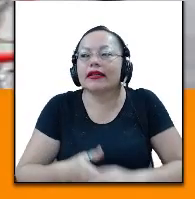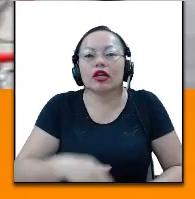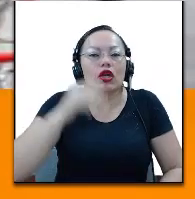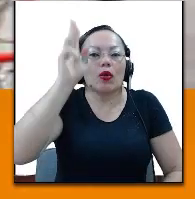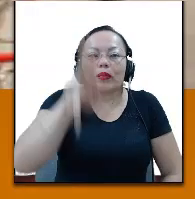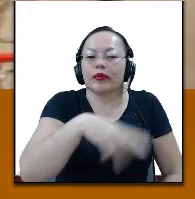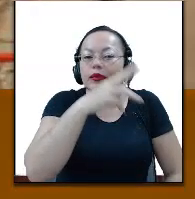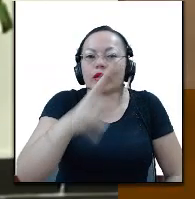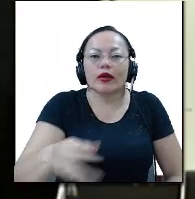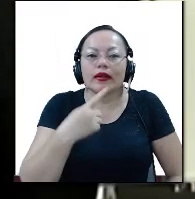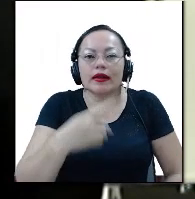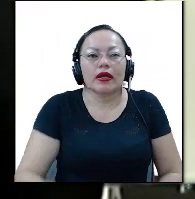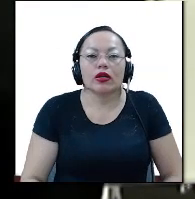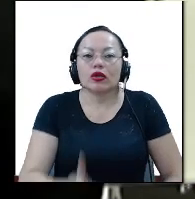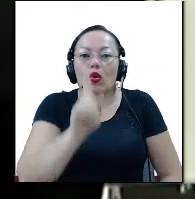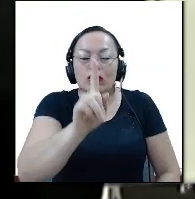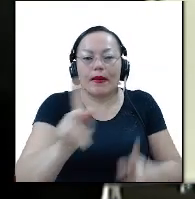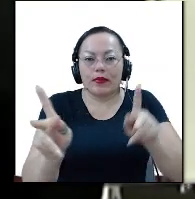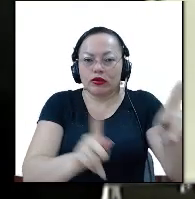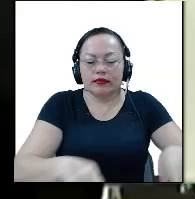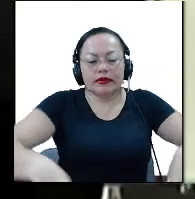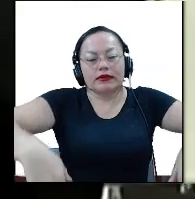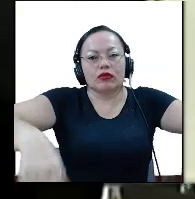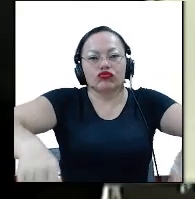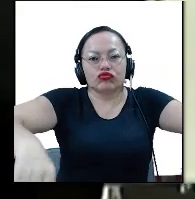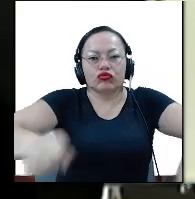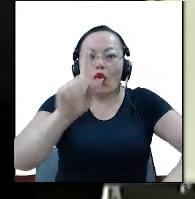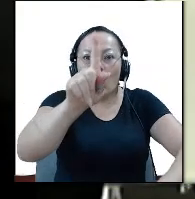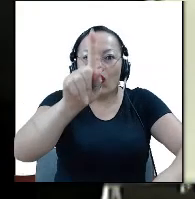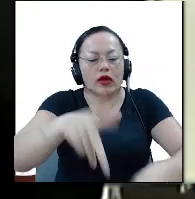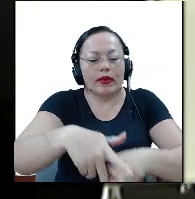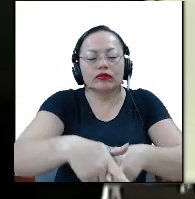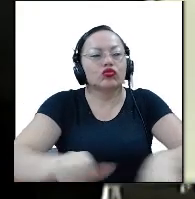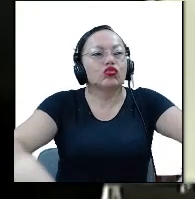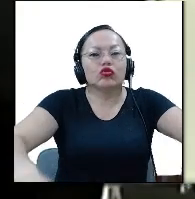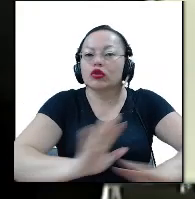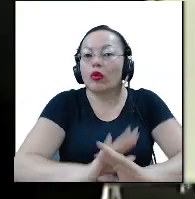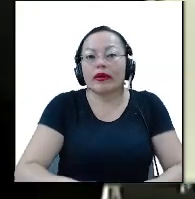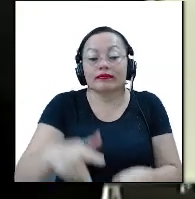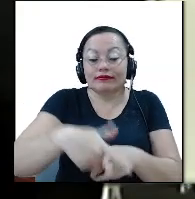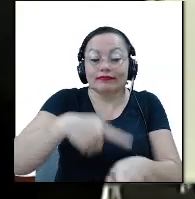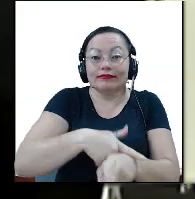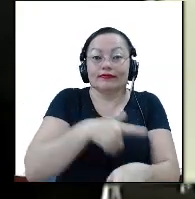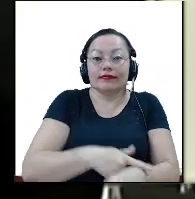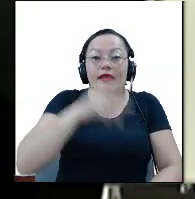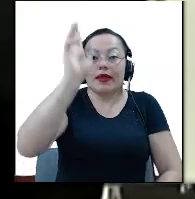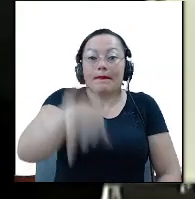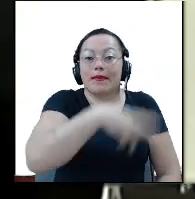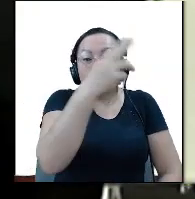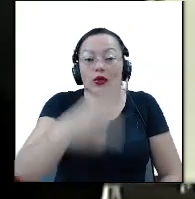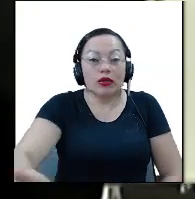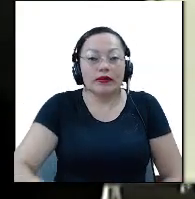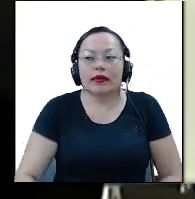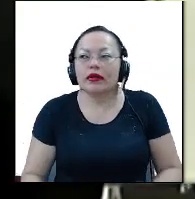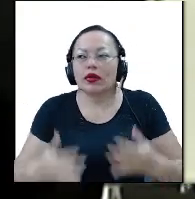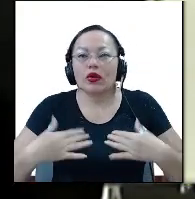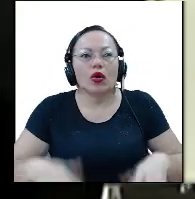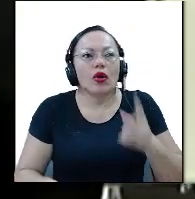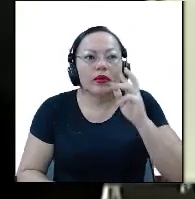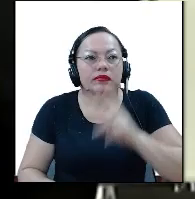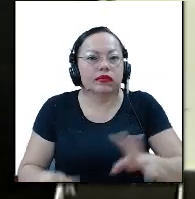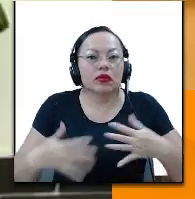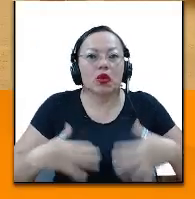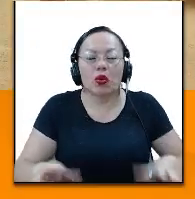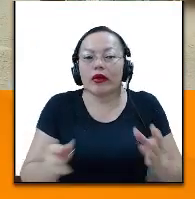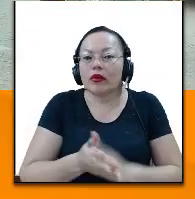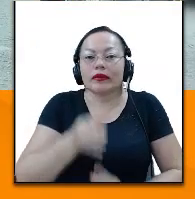puede circular más de una persona en motocicleta, esto para que ustedes lo tengan en cuenta, en ninguna parte, por ningún